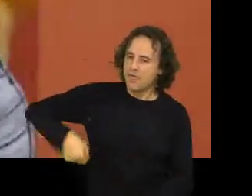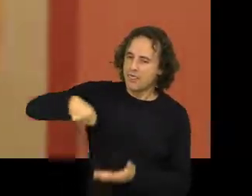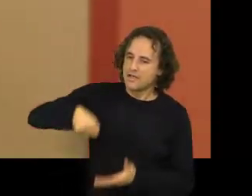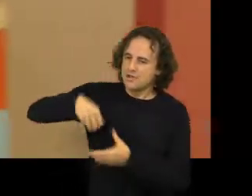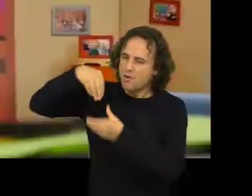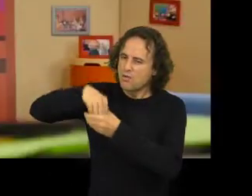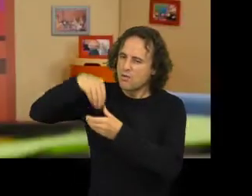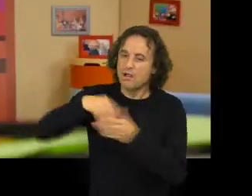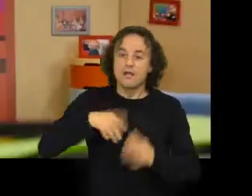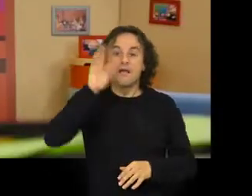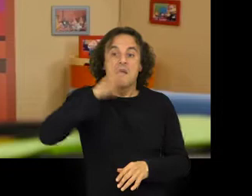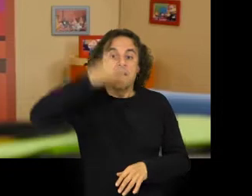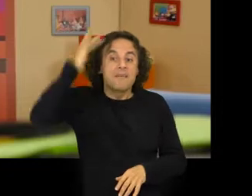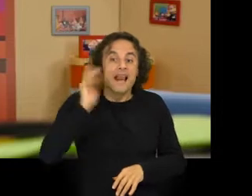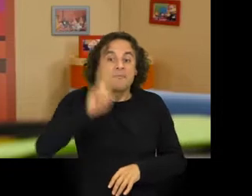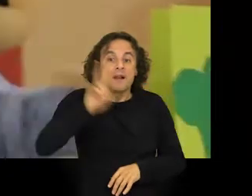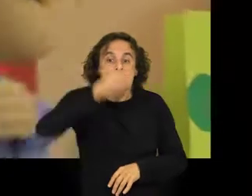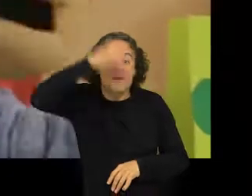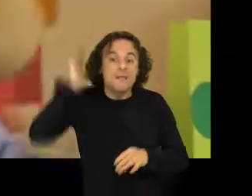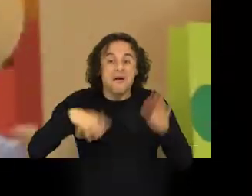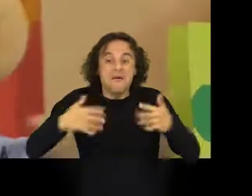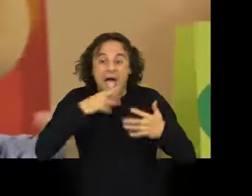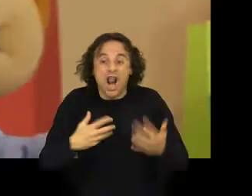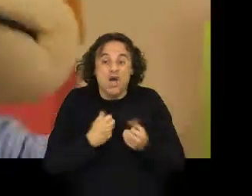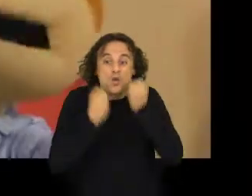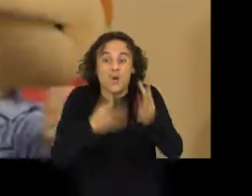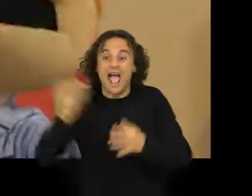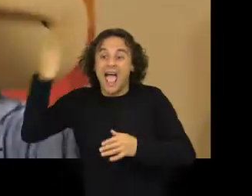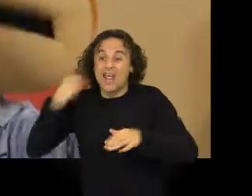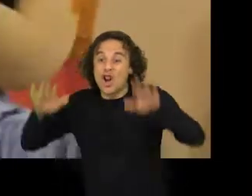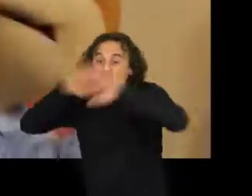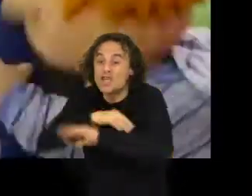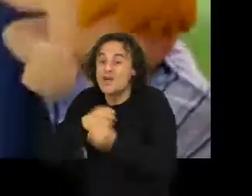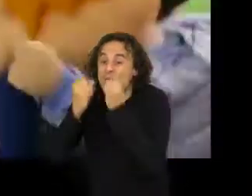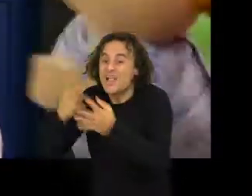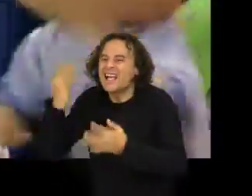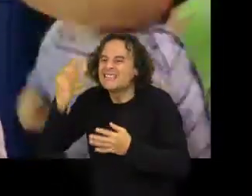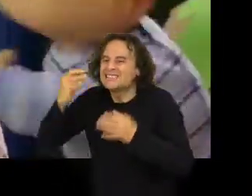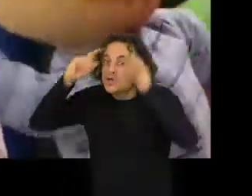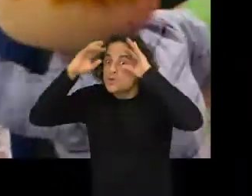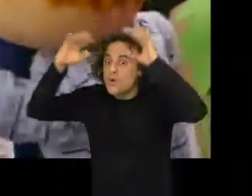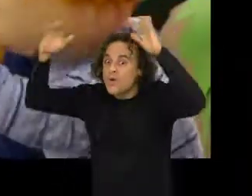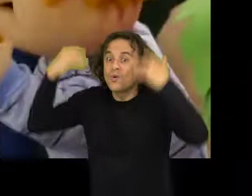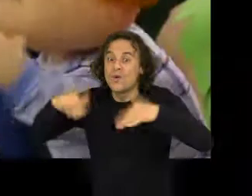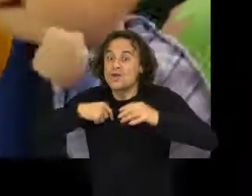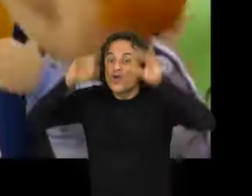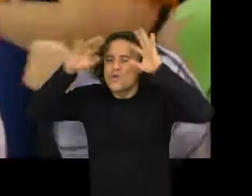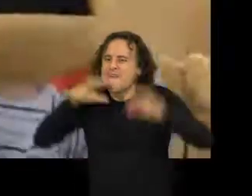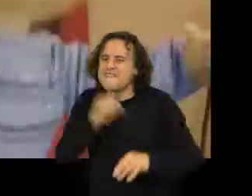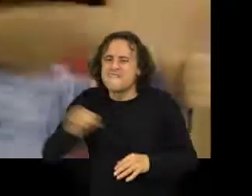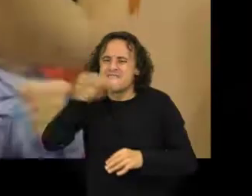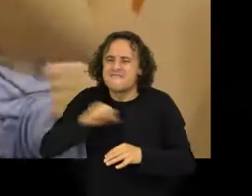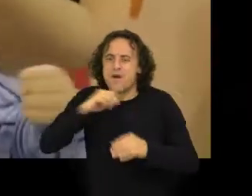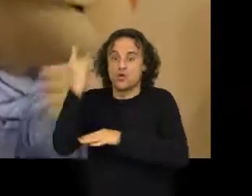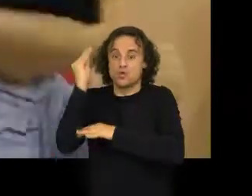un cesto con cousas pili, para a túa boa... Pili, vouche contar o que soñei onte a noite. Que? Foi un soño